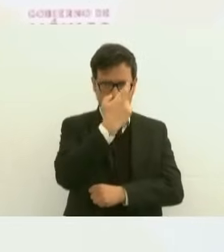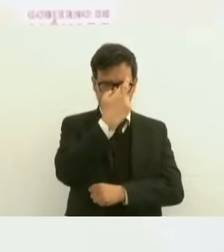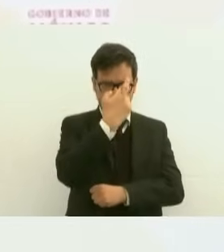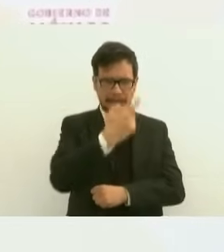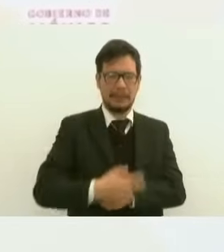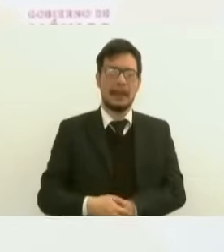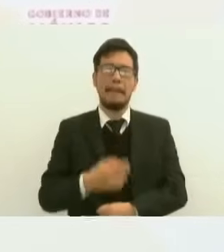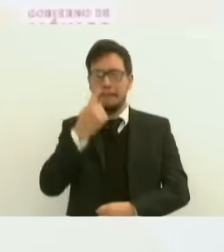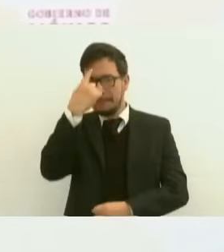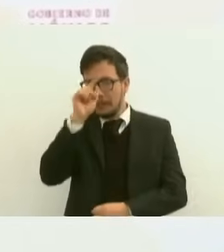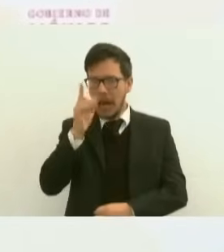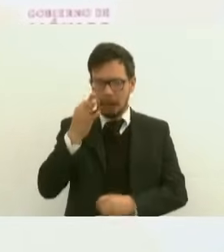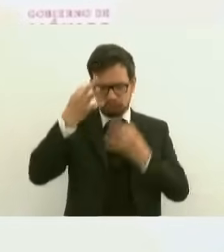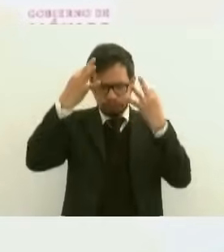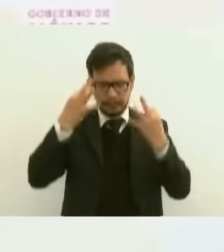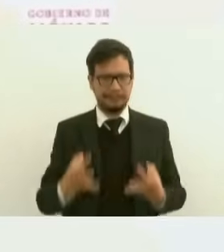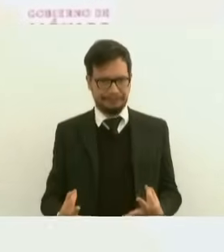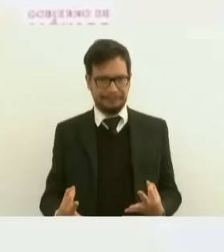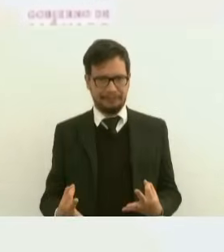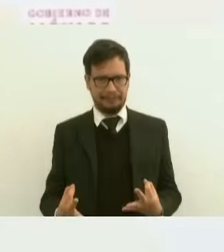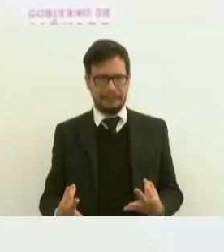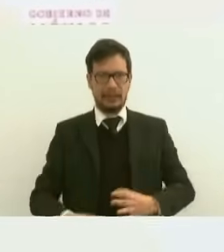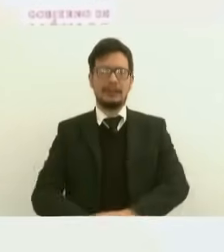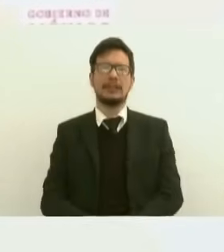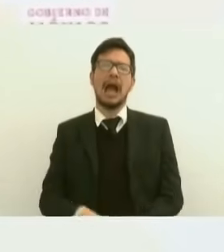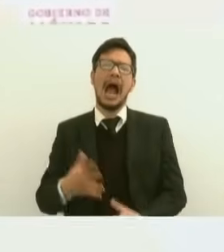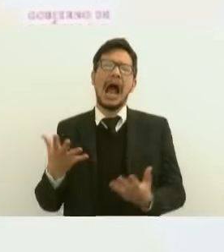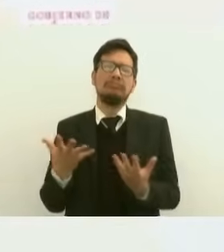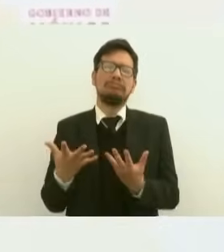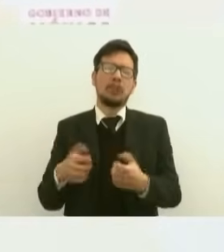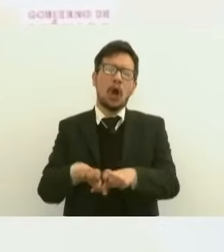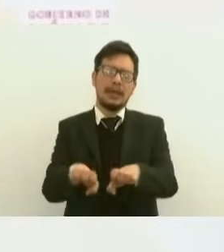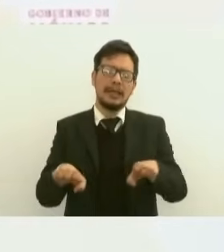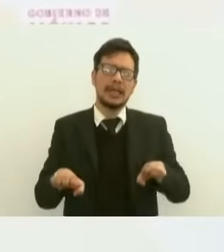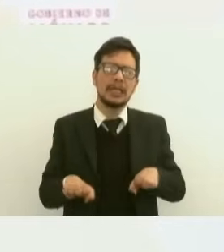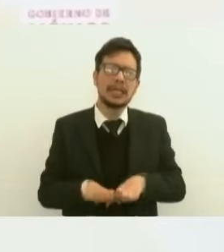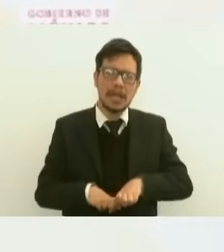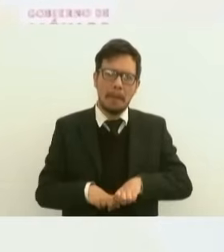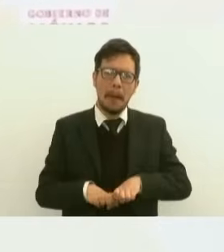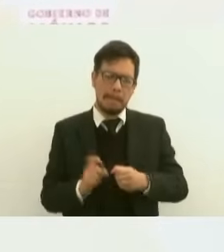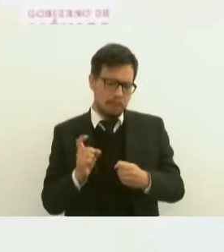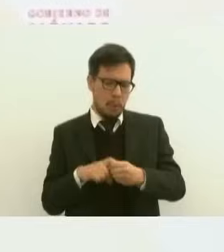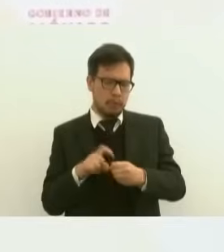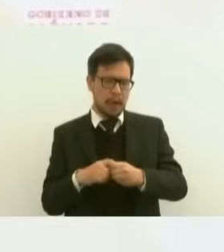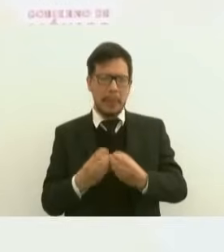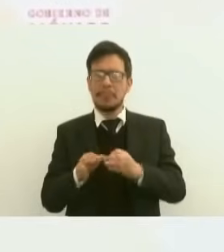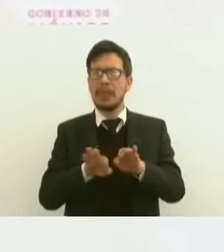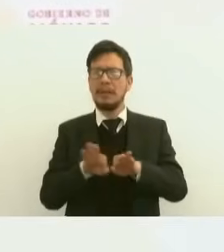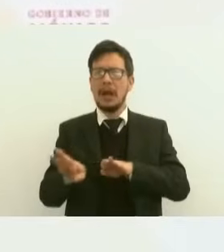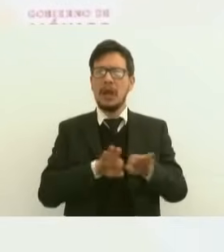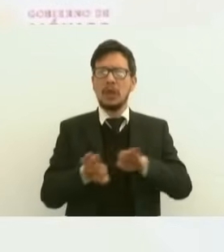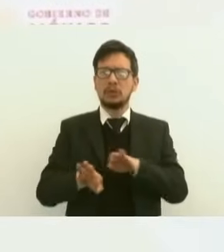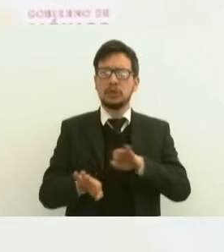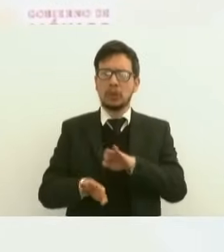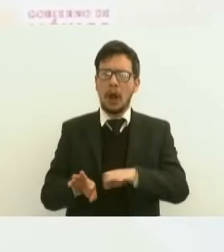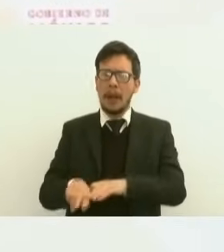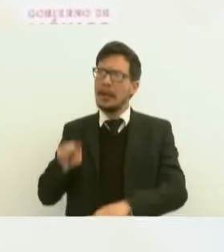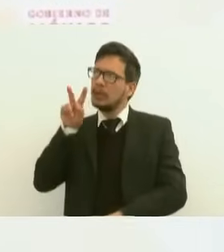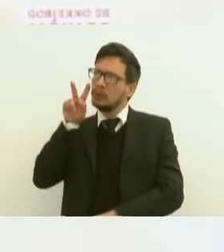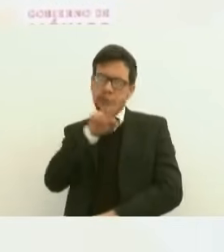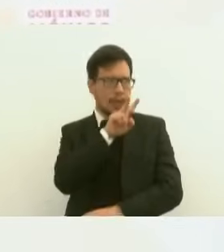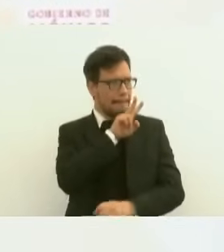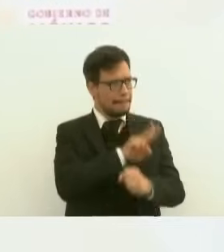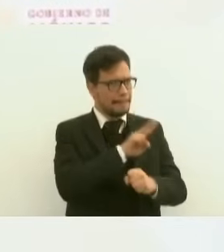en la entidad. Se integraron equipos de trabajo y se realizaron la revisión y validación